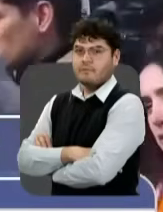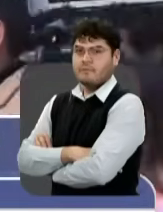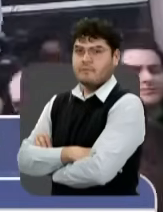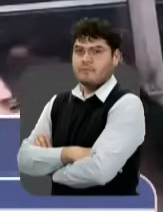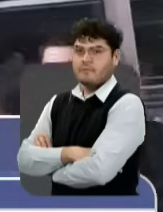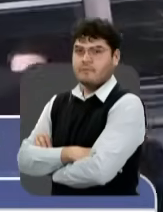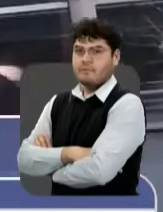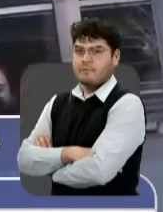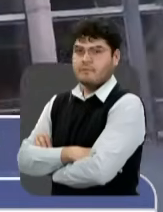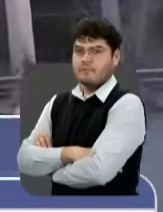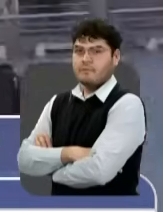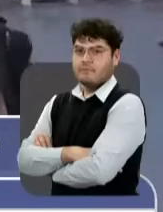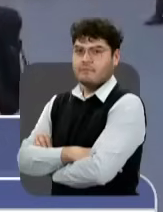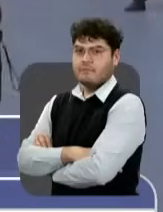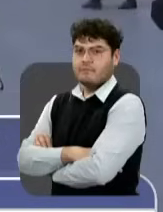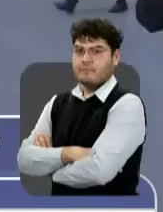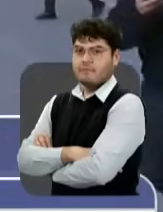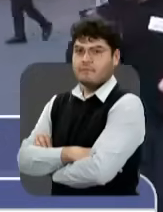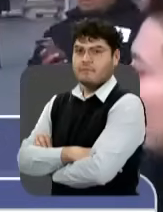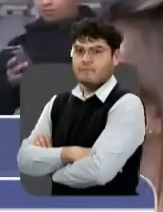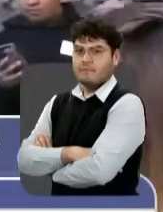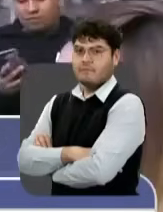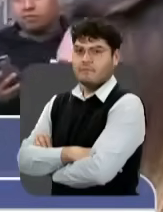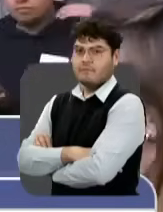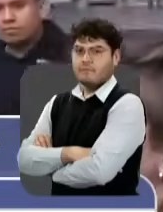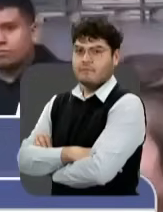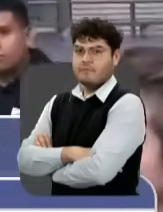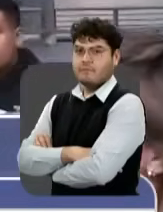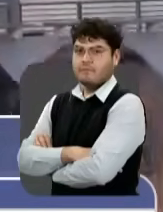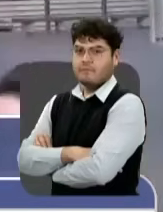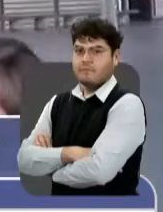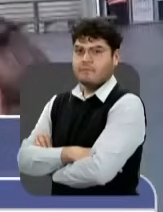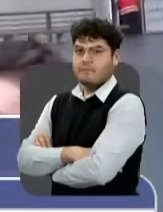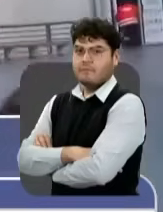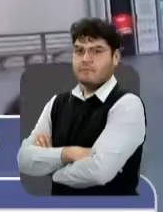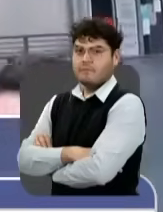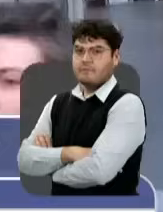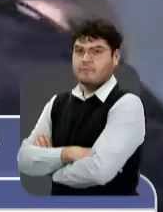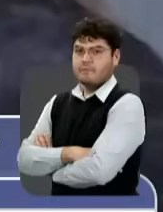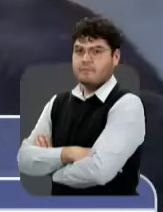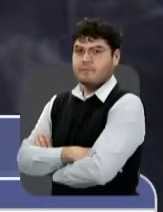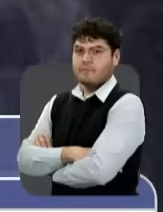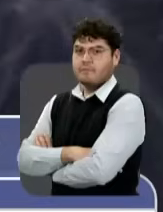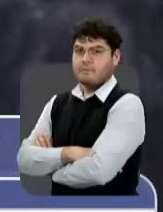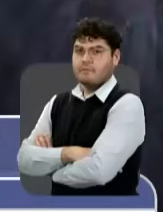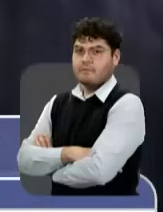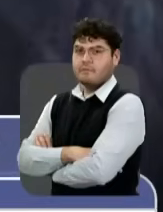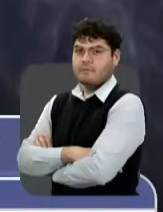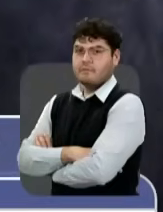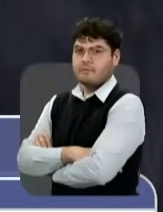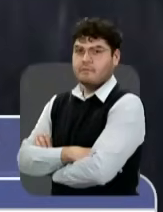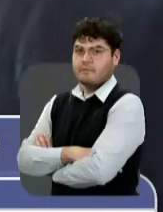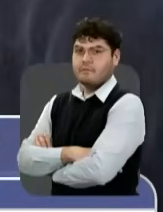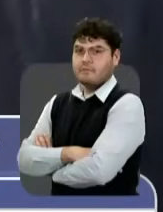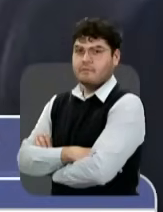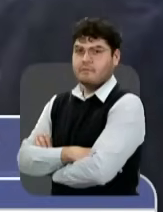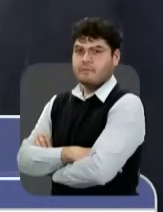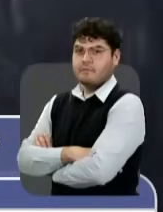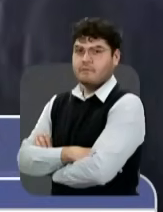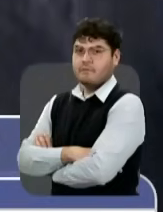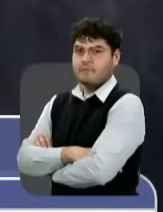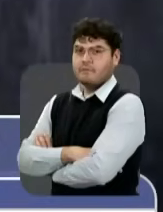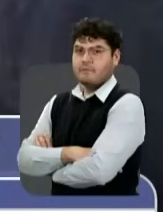claro, deberían los documentos que respalden por qué se realizaron estos pagos, es la pregunta más lógica. O sea, ¿seis boletas o